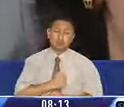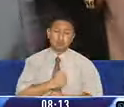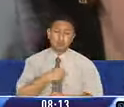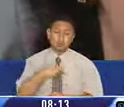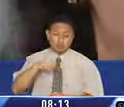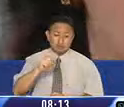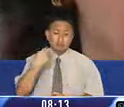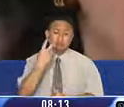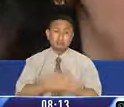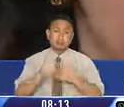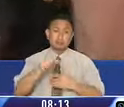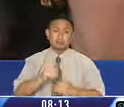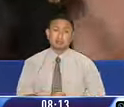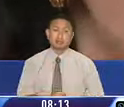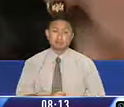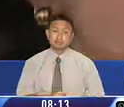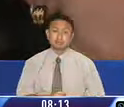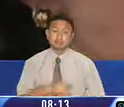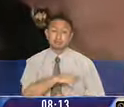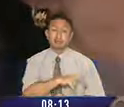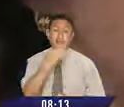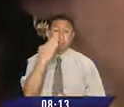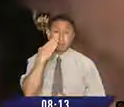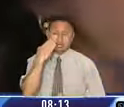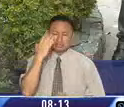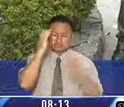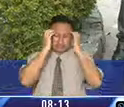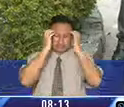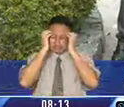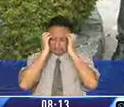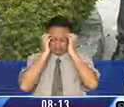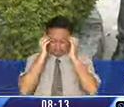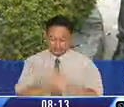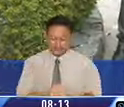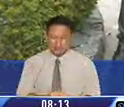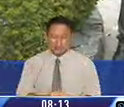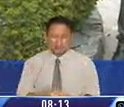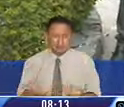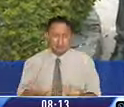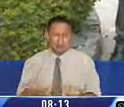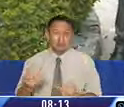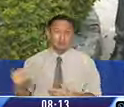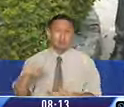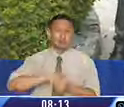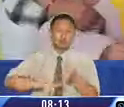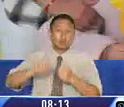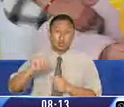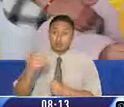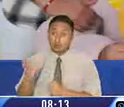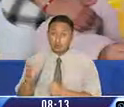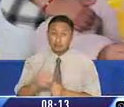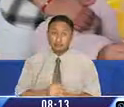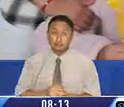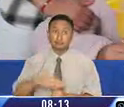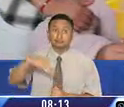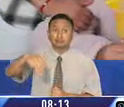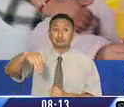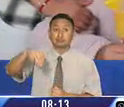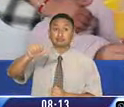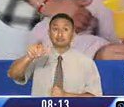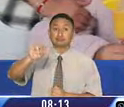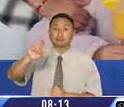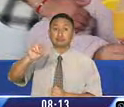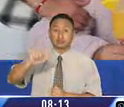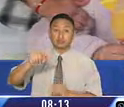a mi hija. Es la desesperación de una madre. No tiene respuestas por la desaparición de su hija María Belén Bernal Otavalo,